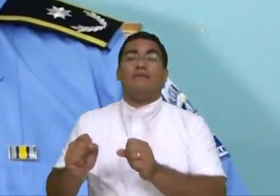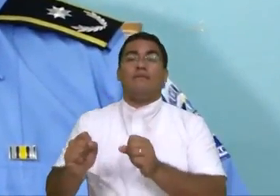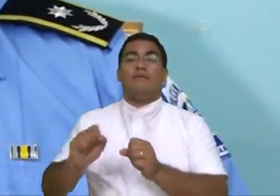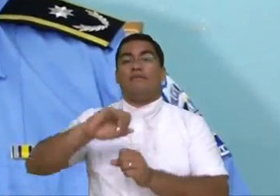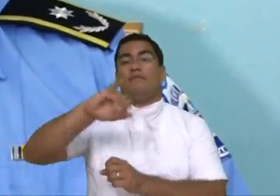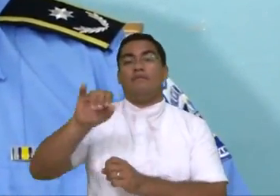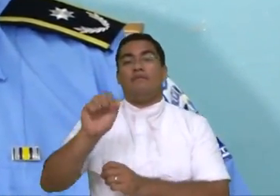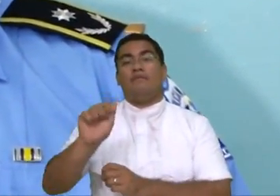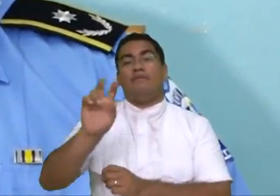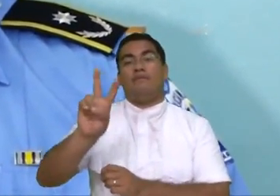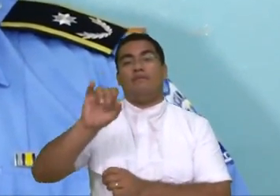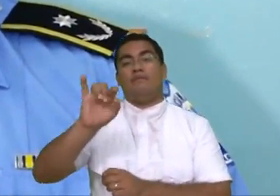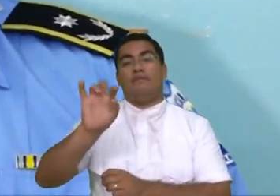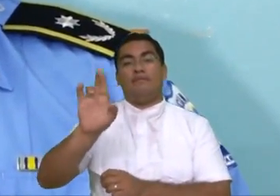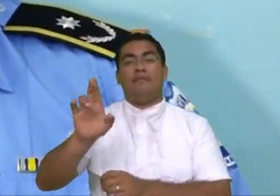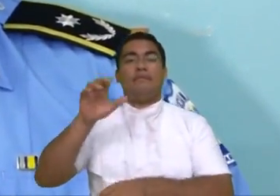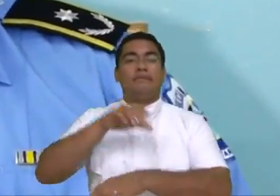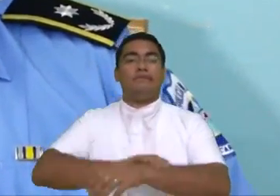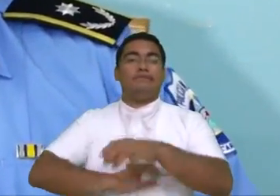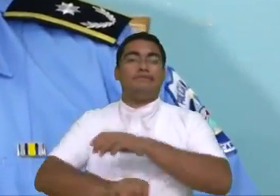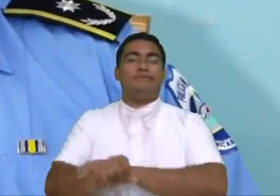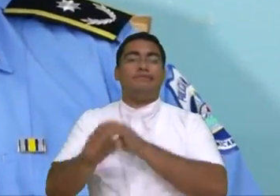Javier Francisco Gutiérrez Larios.